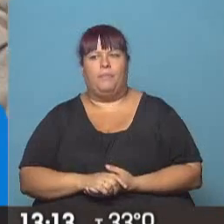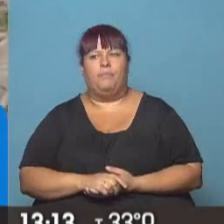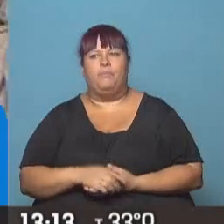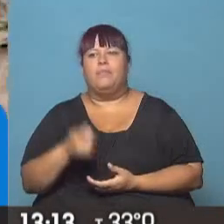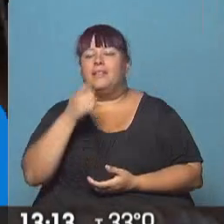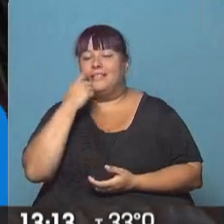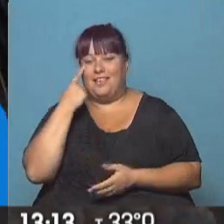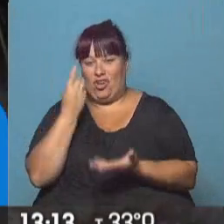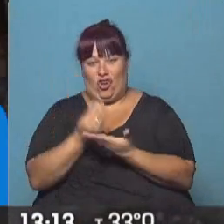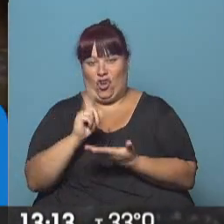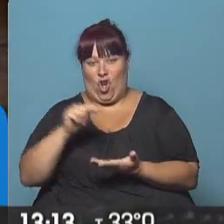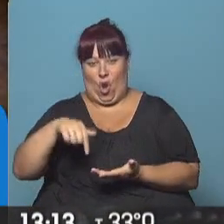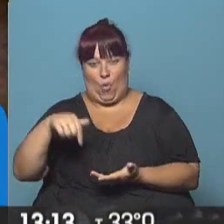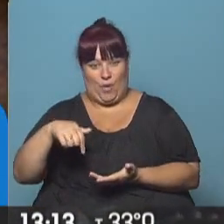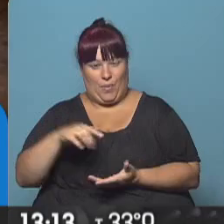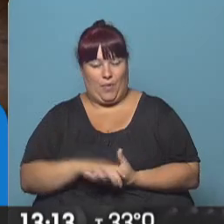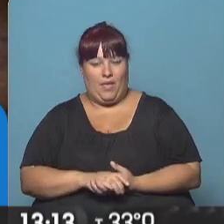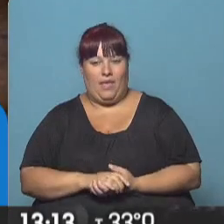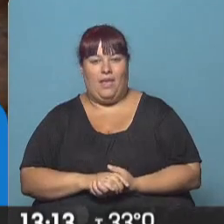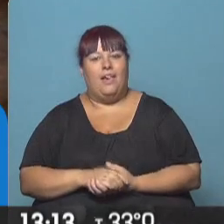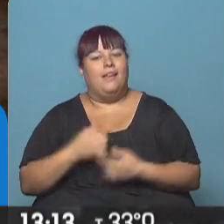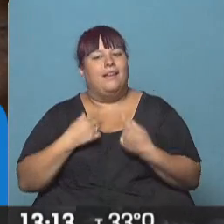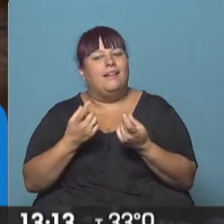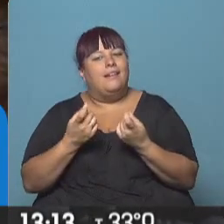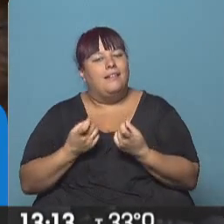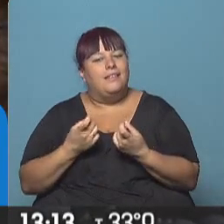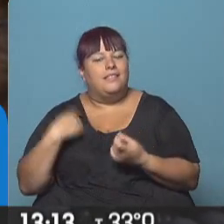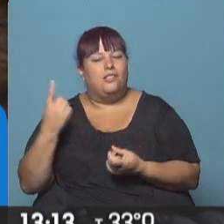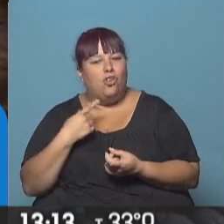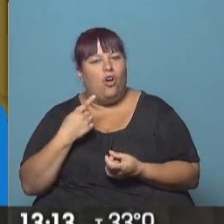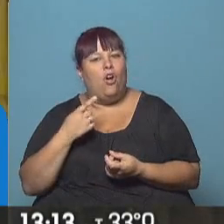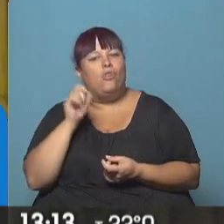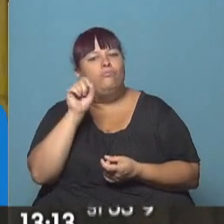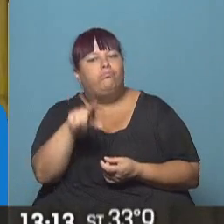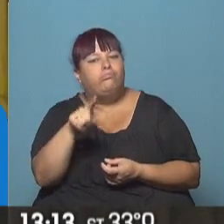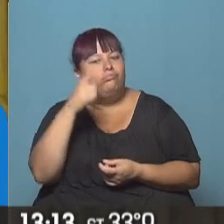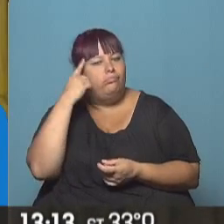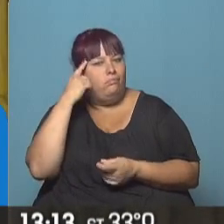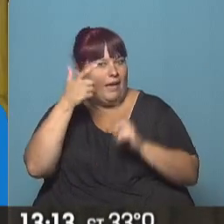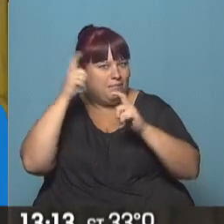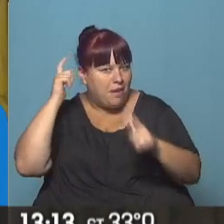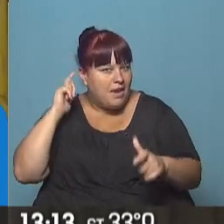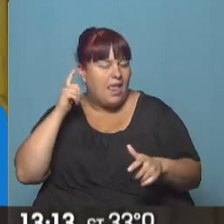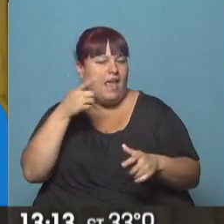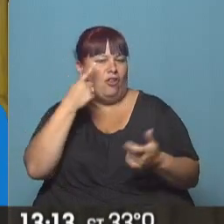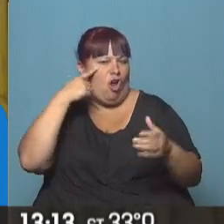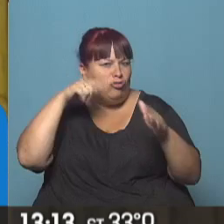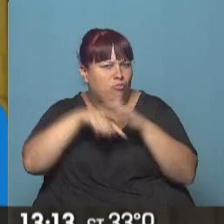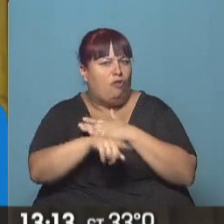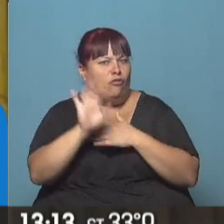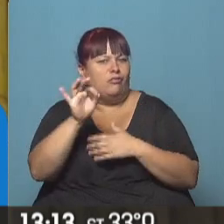no habitamos estas tierras, necesitamos de vuestra sabiduría y